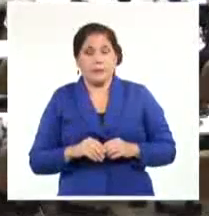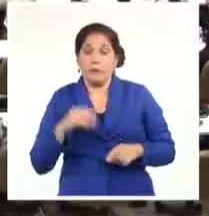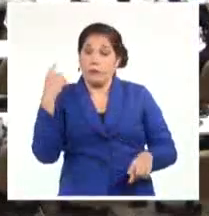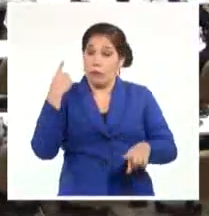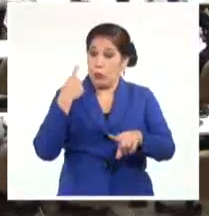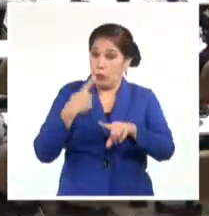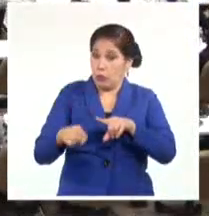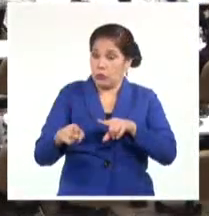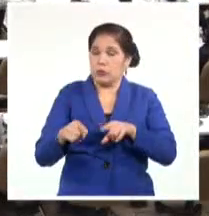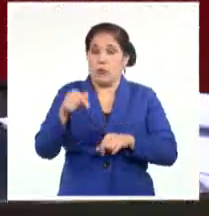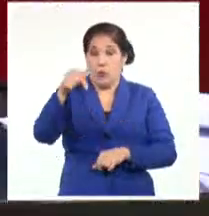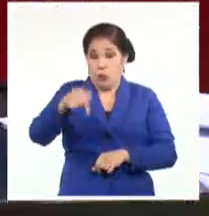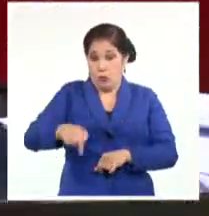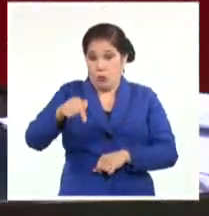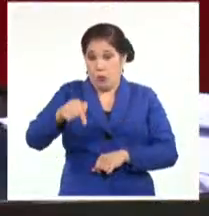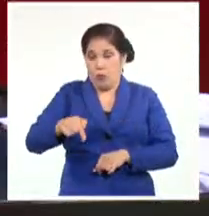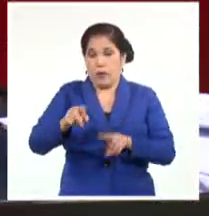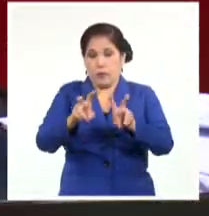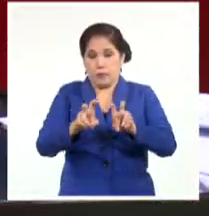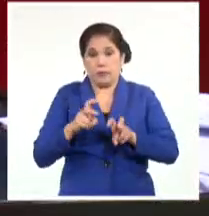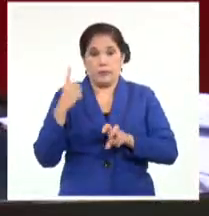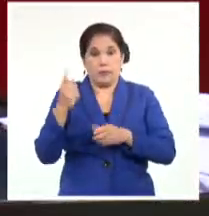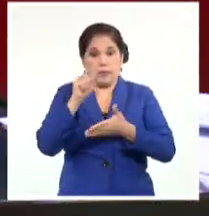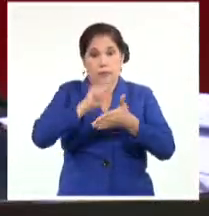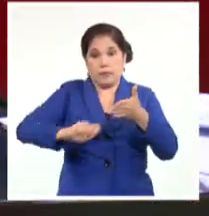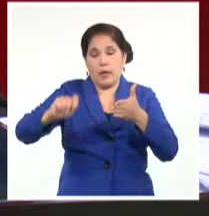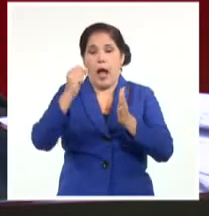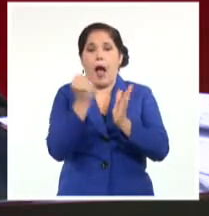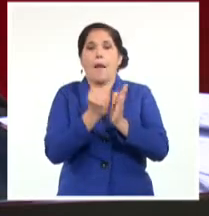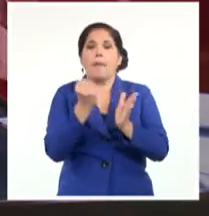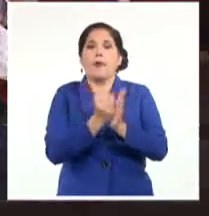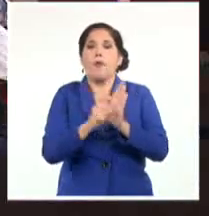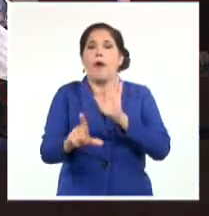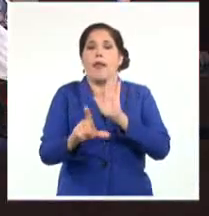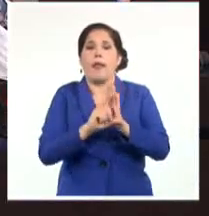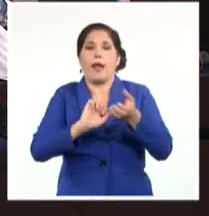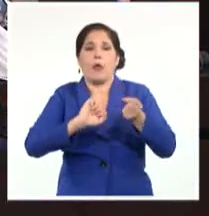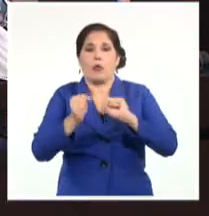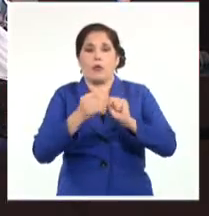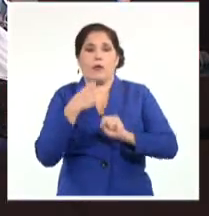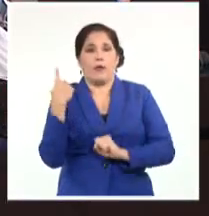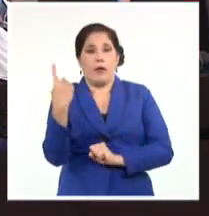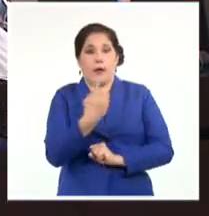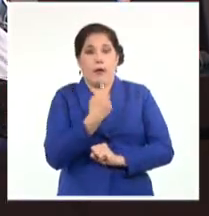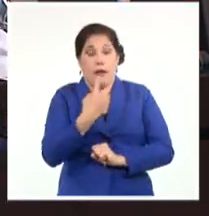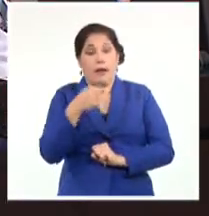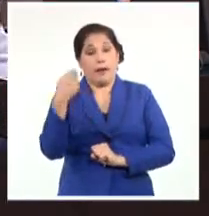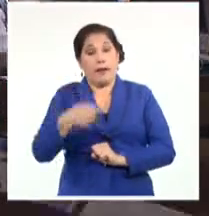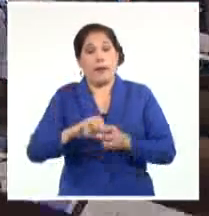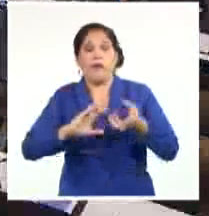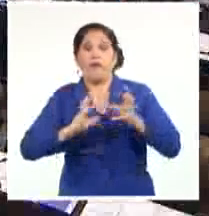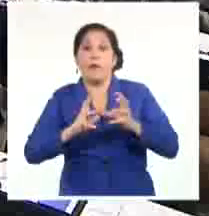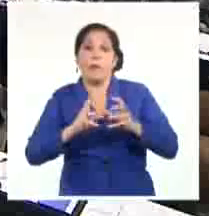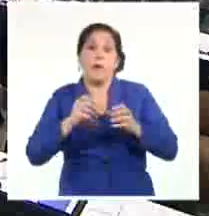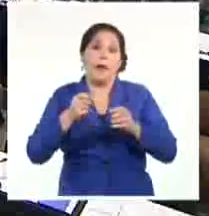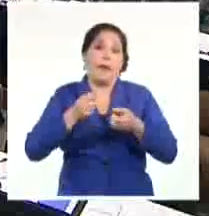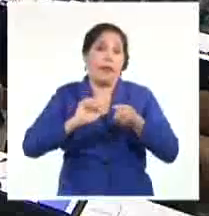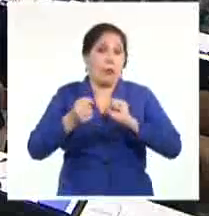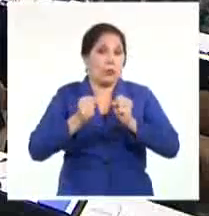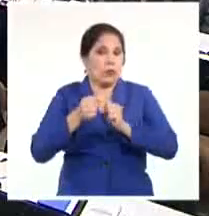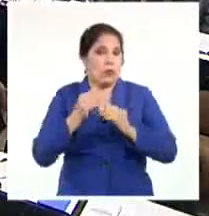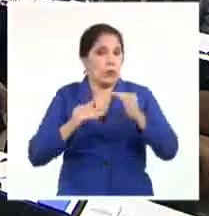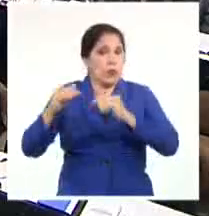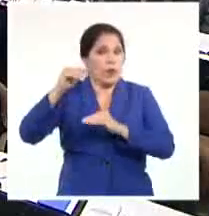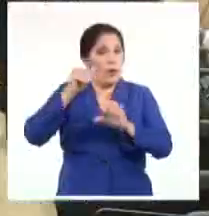parte de la jornada, el Parlamento cubano aprobó la Ley de la Contraloría General de la República y del Sistema de Control Superior de los